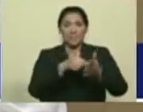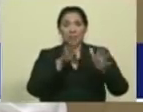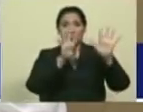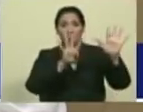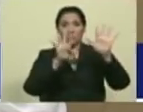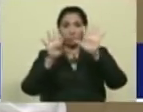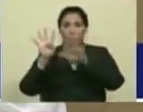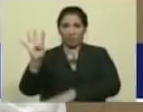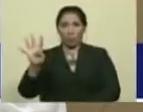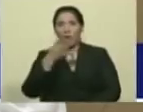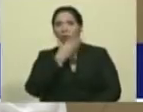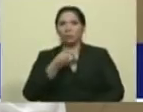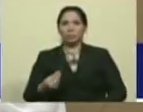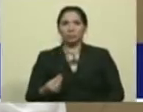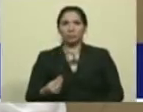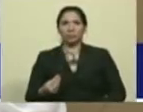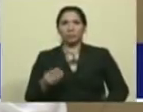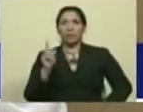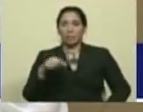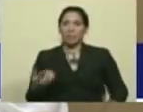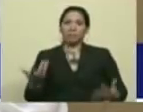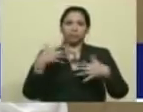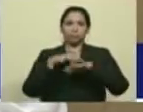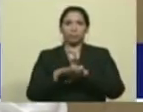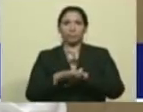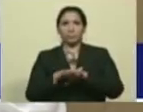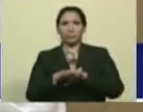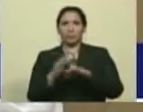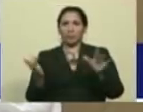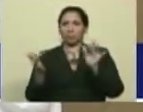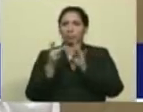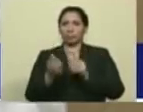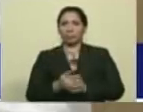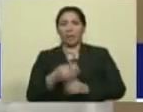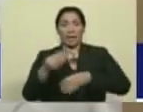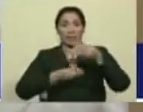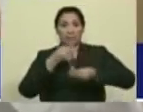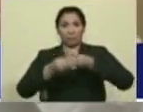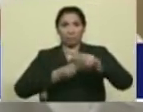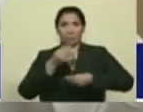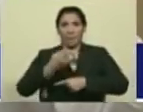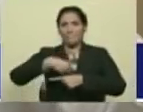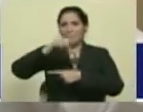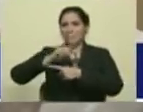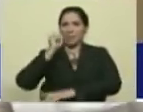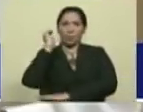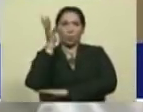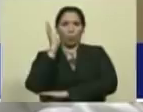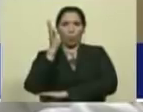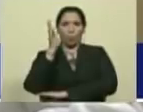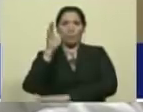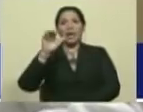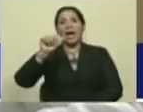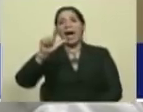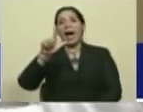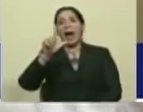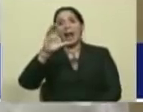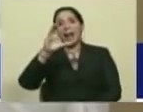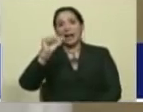1994, diciembre, coincidió con la realización de la primera cumbre del ALCA